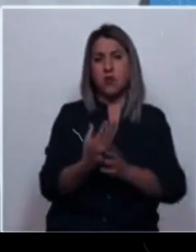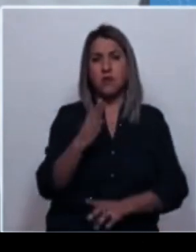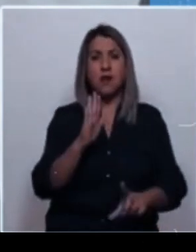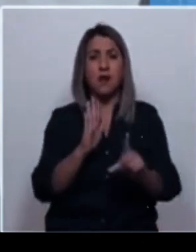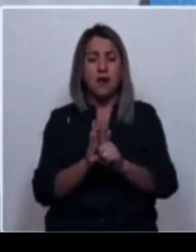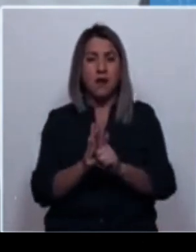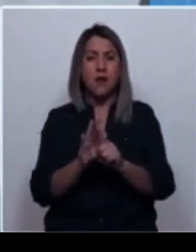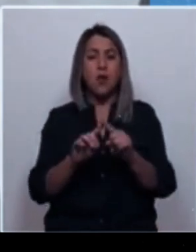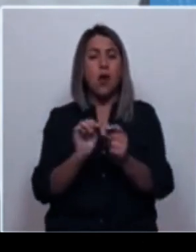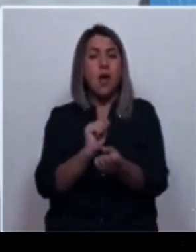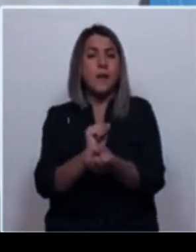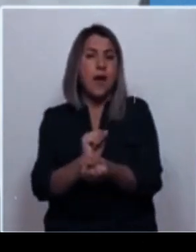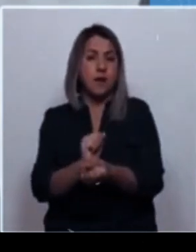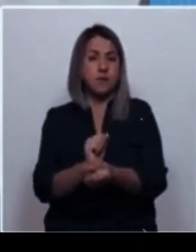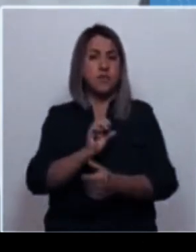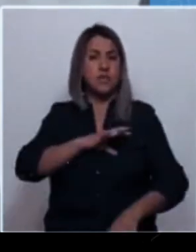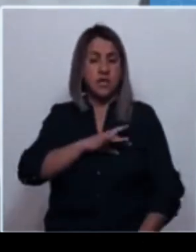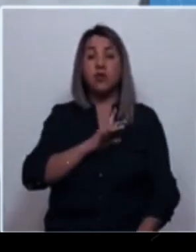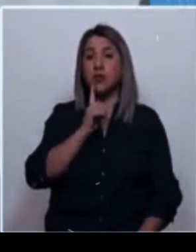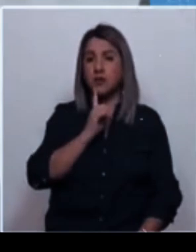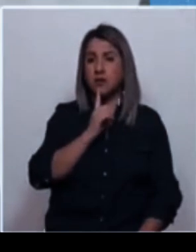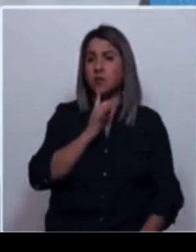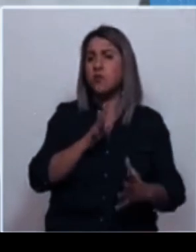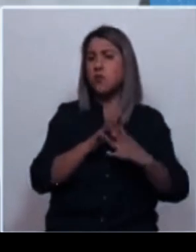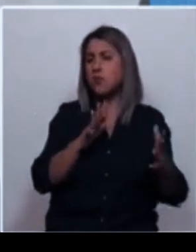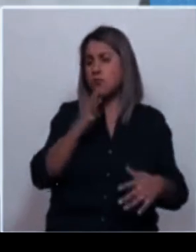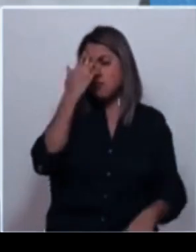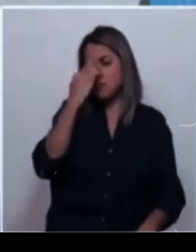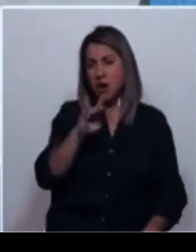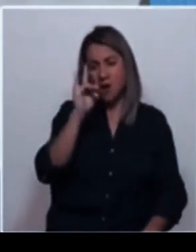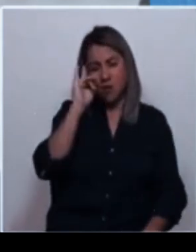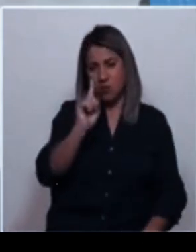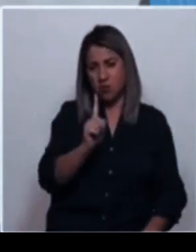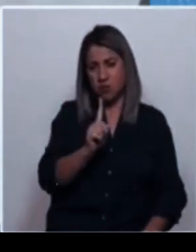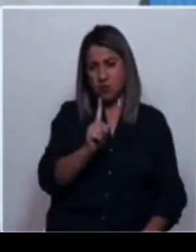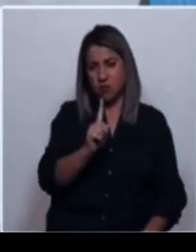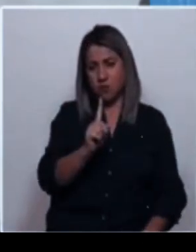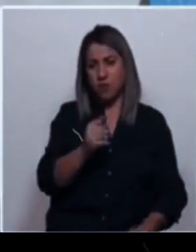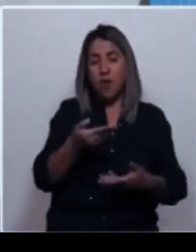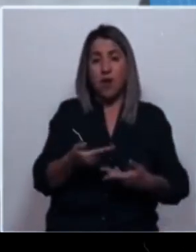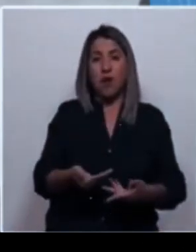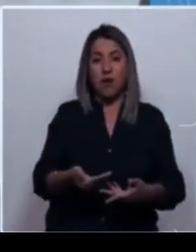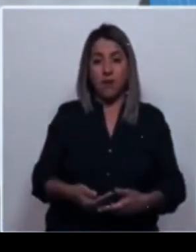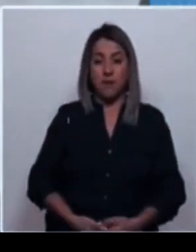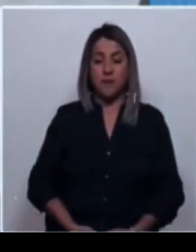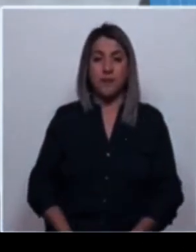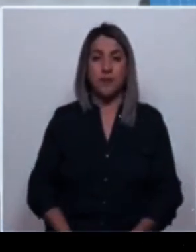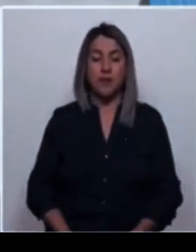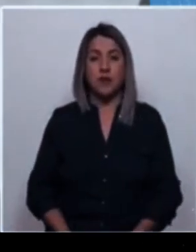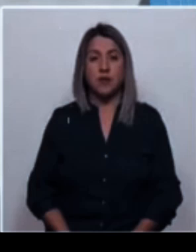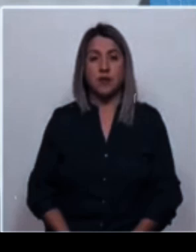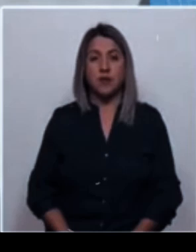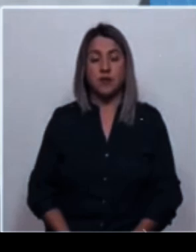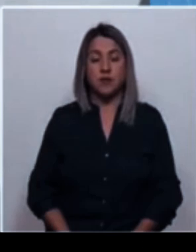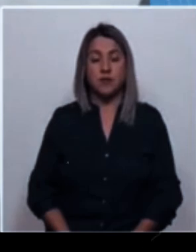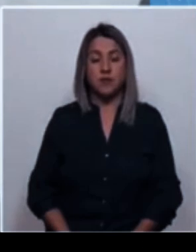amarre verdad que los chilenos tenemos tantos malos recuerdos ahora para colmo normales he seguido